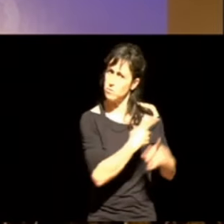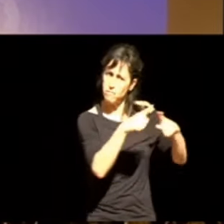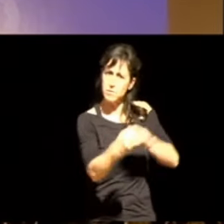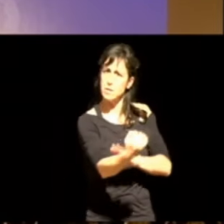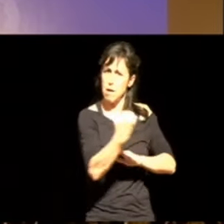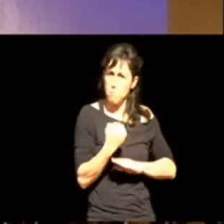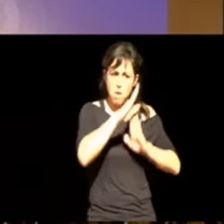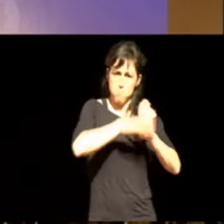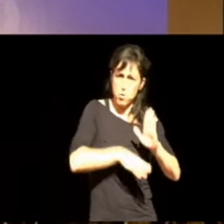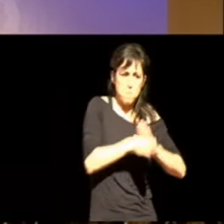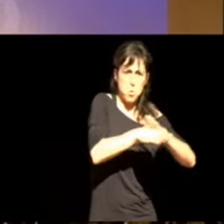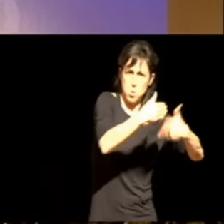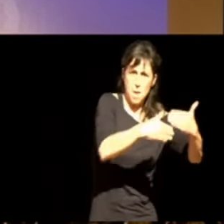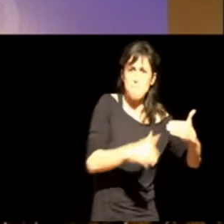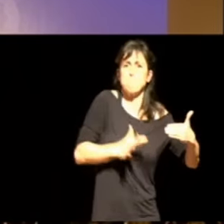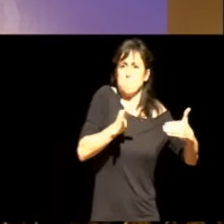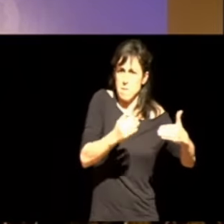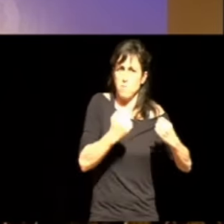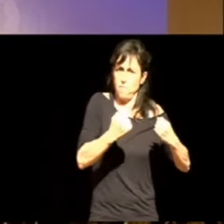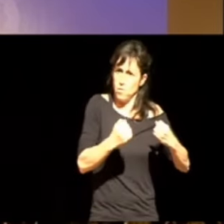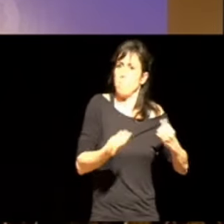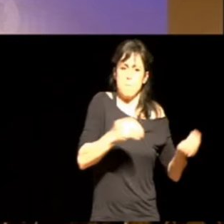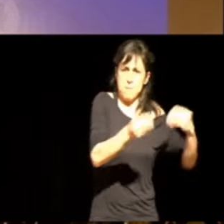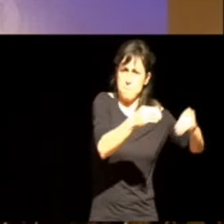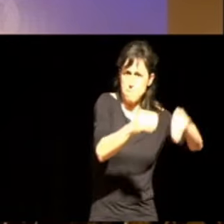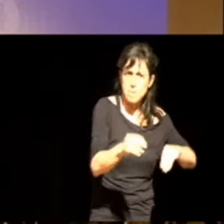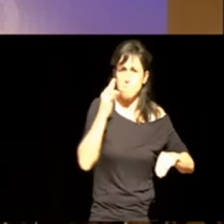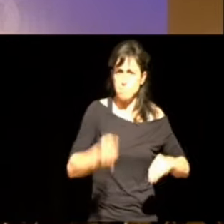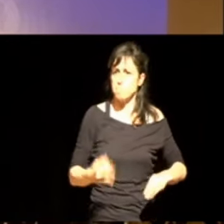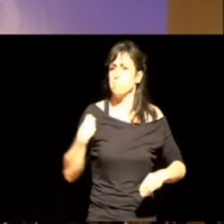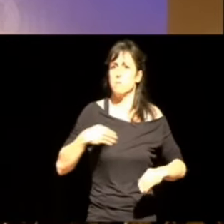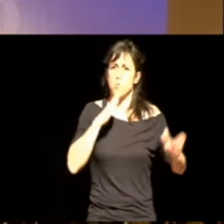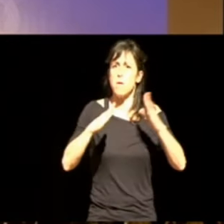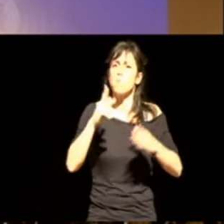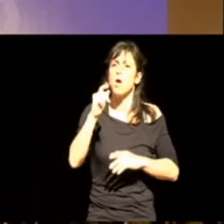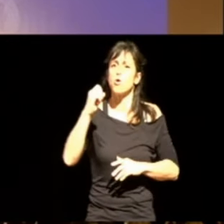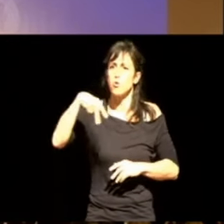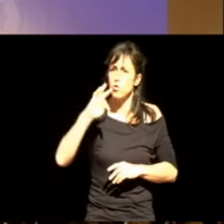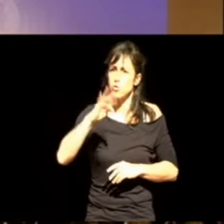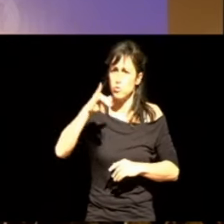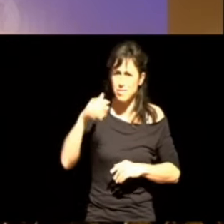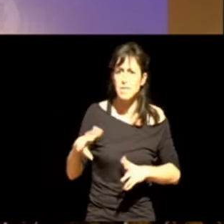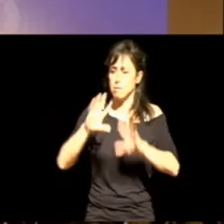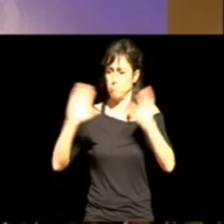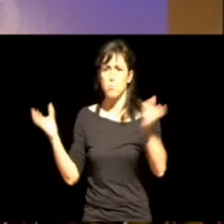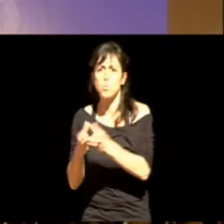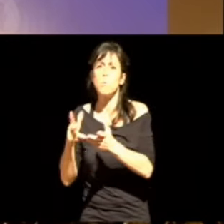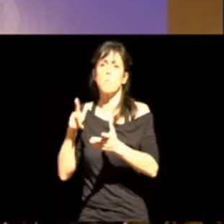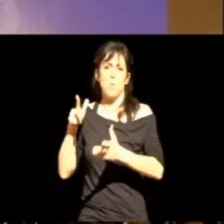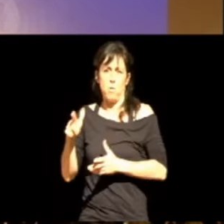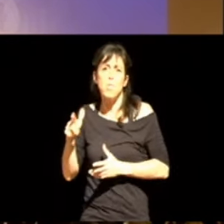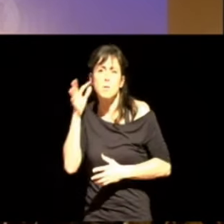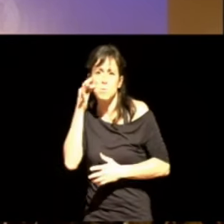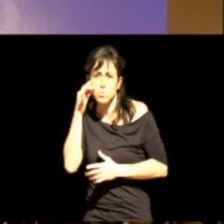el programa, sino que lo fortalecieron, fundamentalmente en la época de Tonchu Campos. Los directores de Derechos Humanos, Chema Urquijo, John Landa,